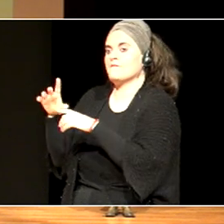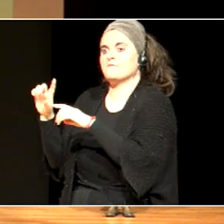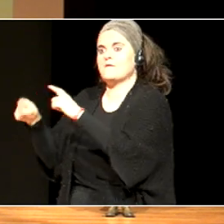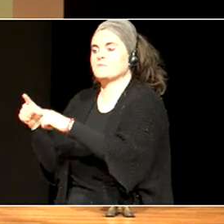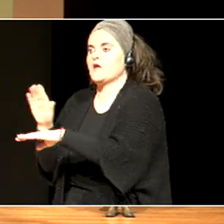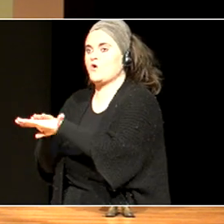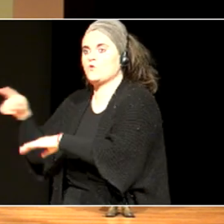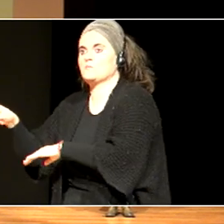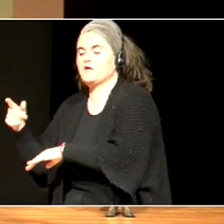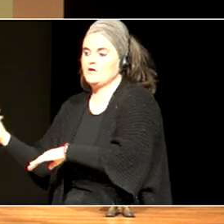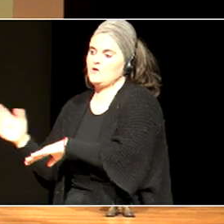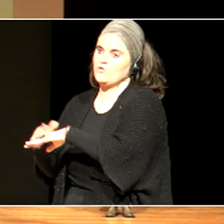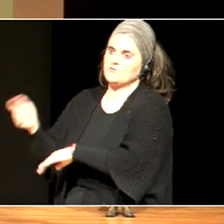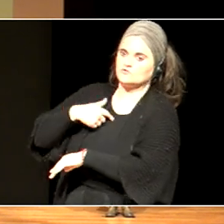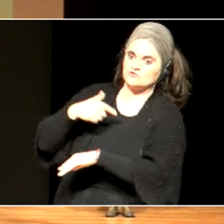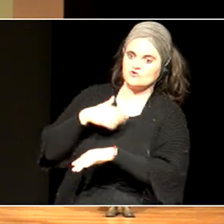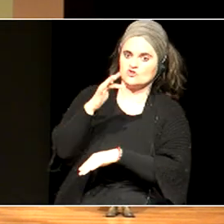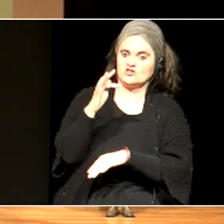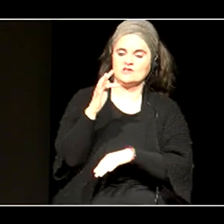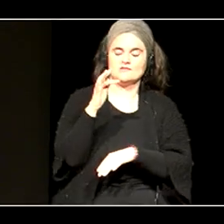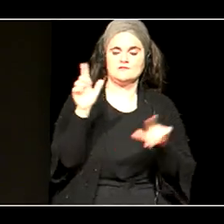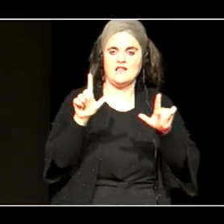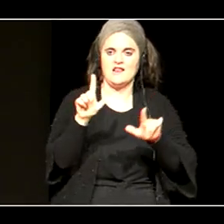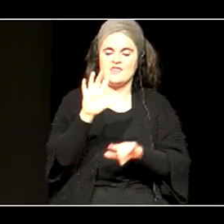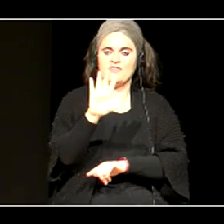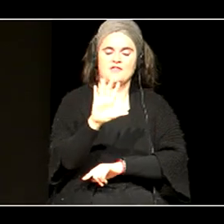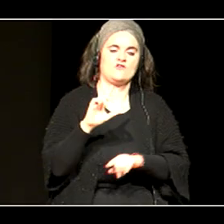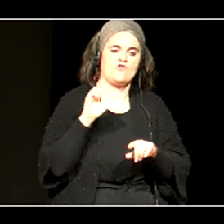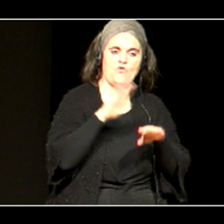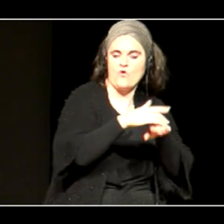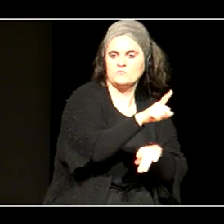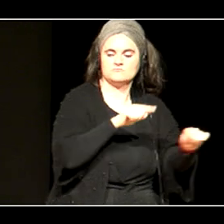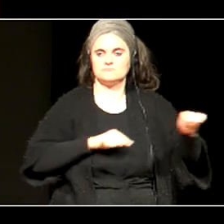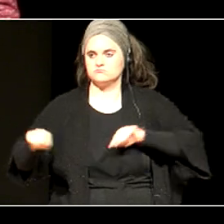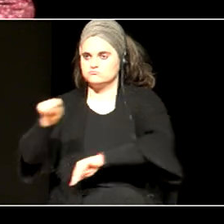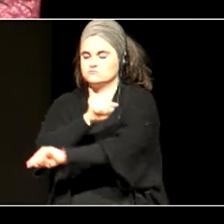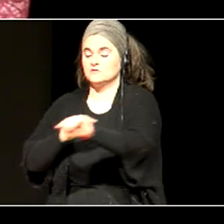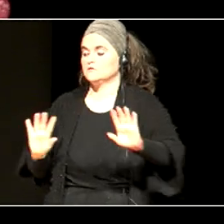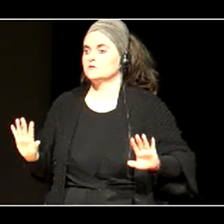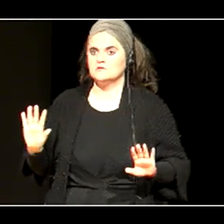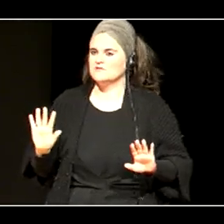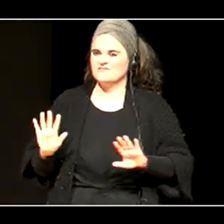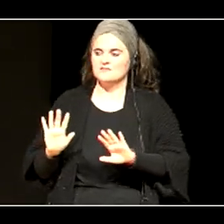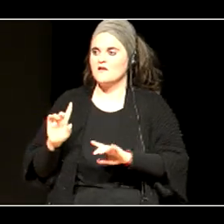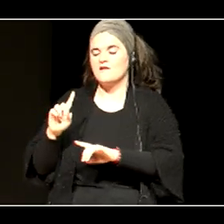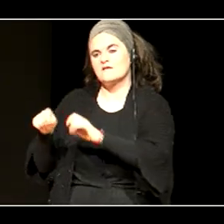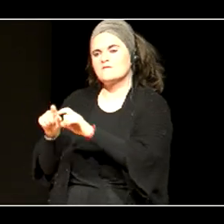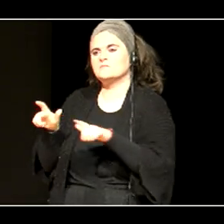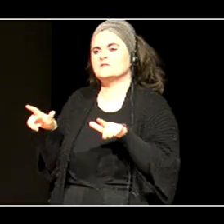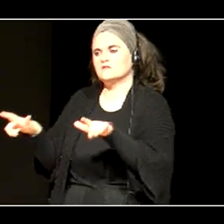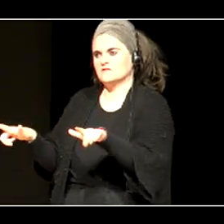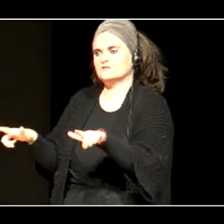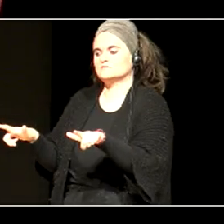nosotros a telecinco y la otra no se quedará las familias hacen lo mejor que pueden es más yo siempre digo que a las familias hay que ponerle esa alfombra